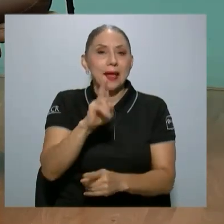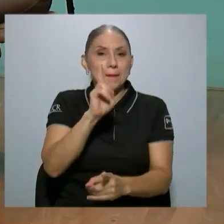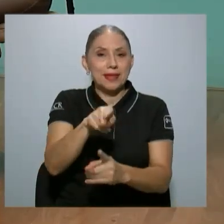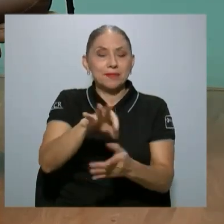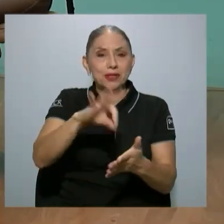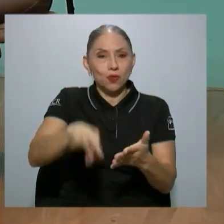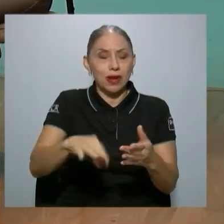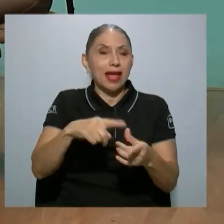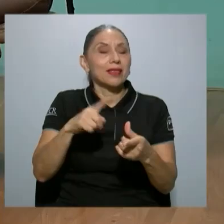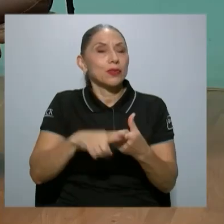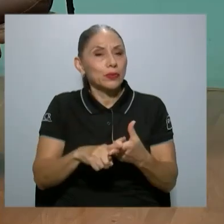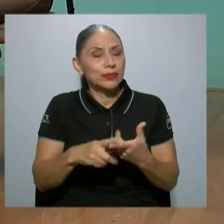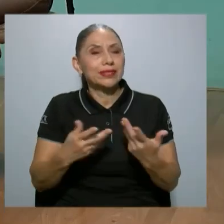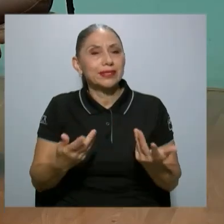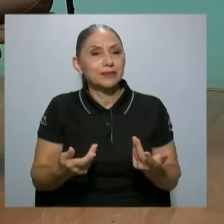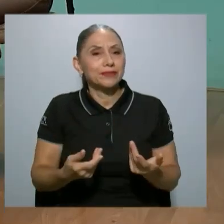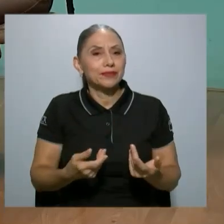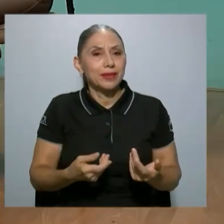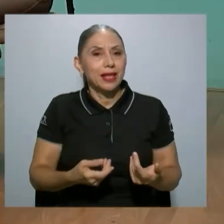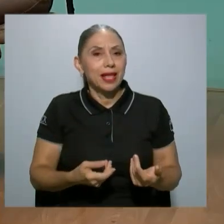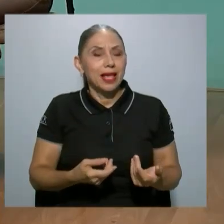todo este